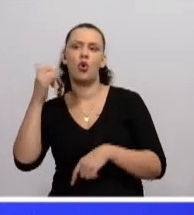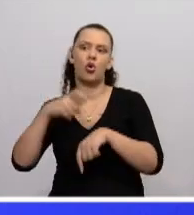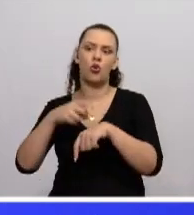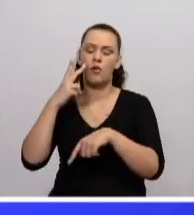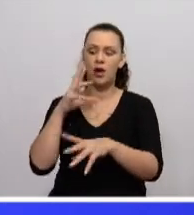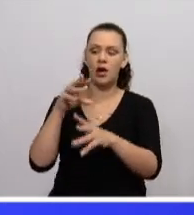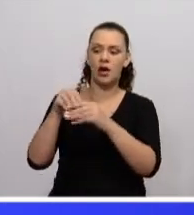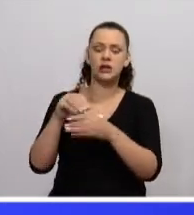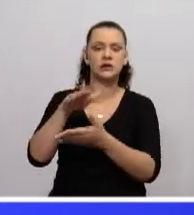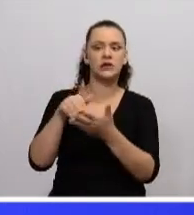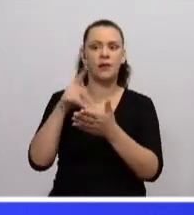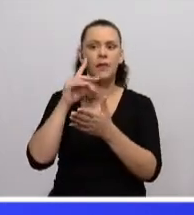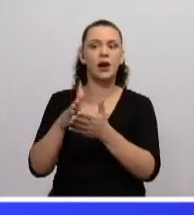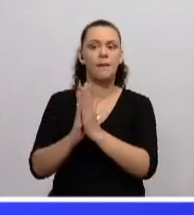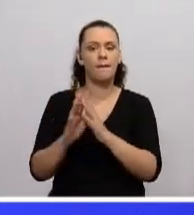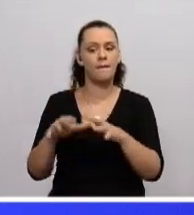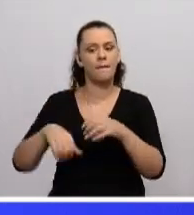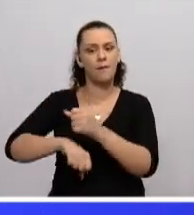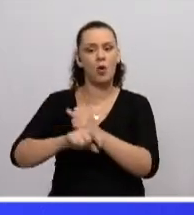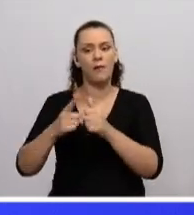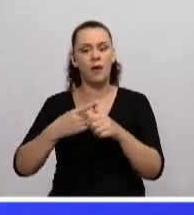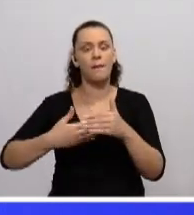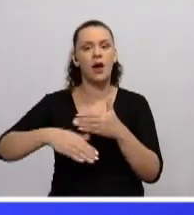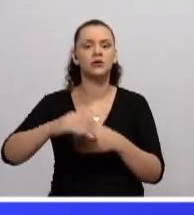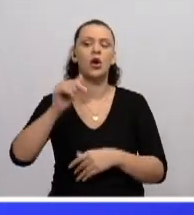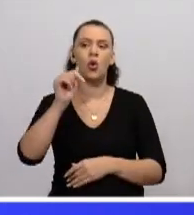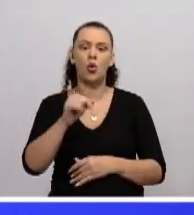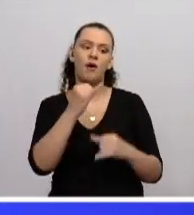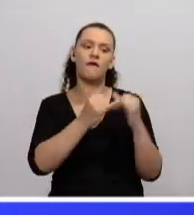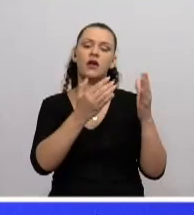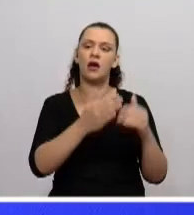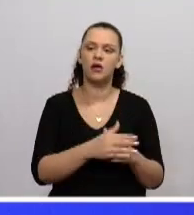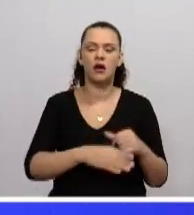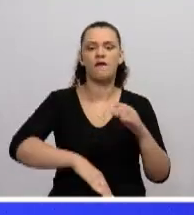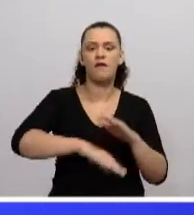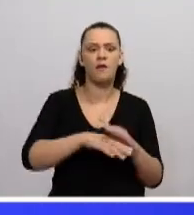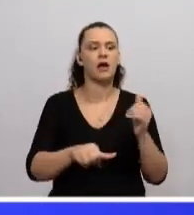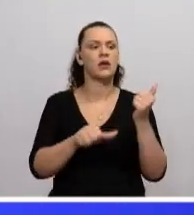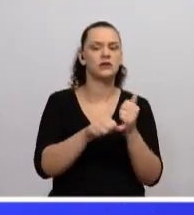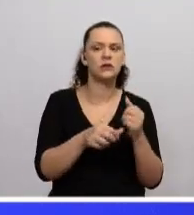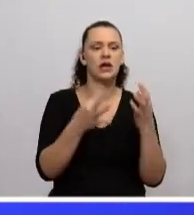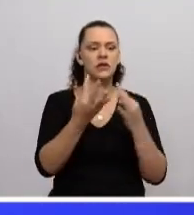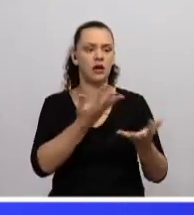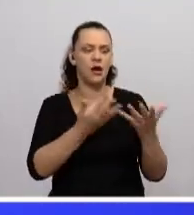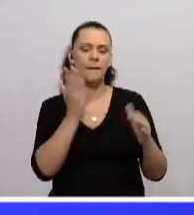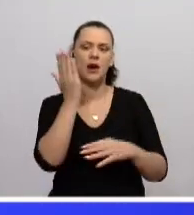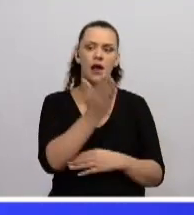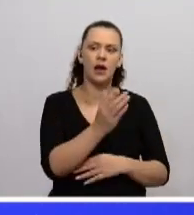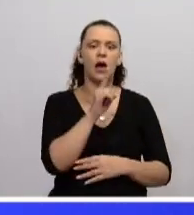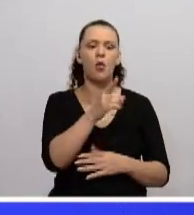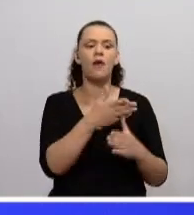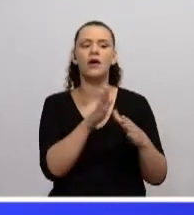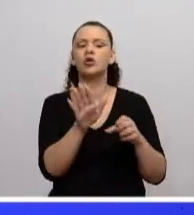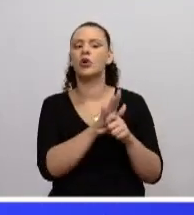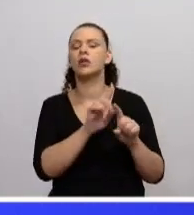veíamos insertando en los centrales para pedir la pelota y ser el primer pase Bueno hoy es finalizador remata asiste trata de provocar penales es una